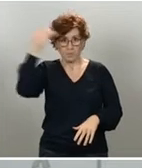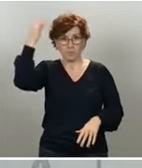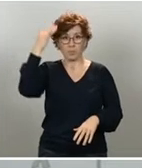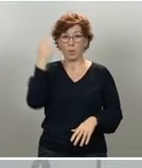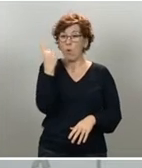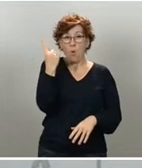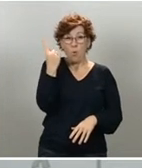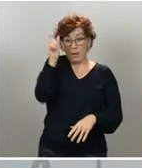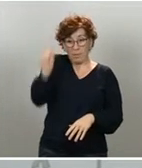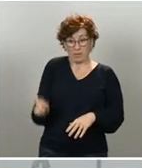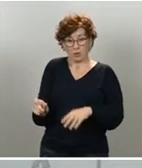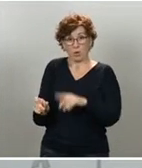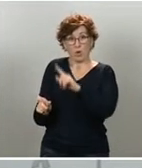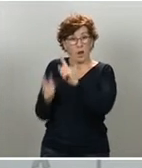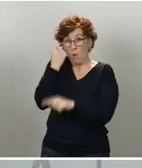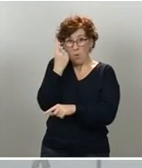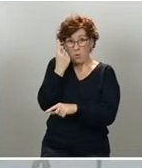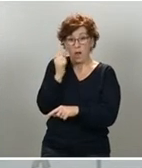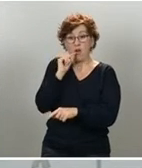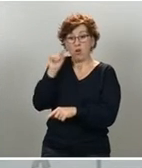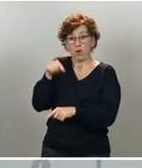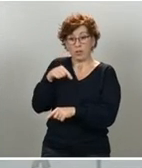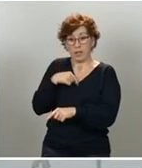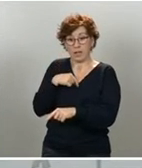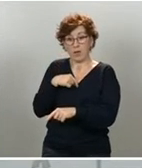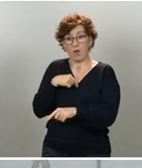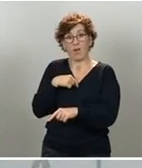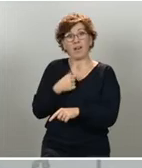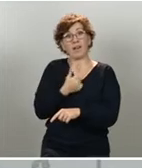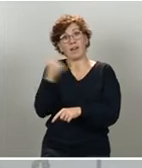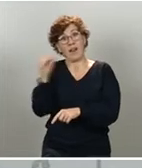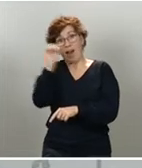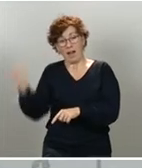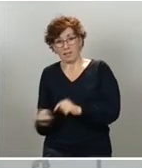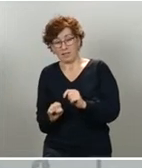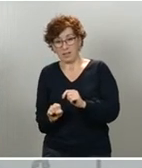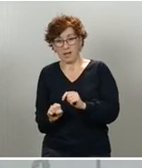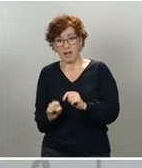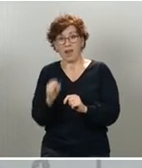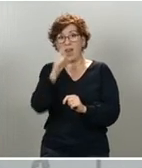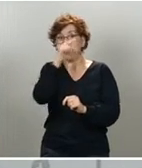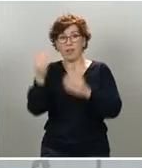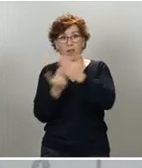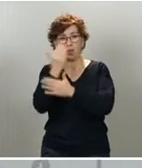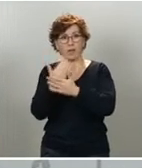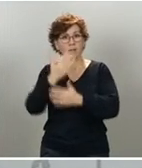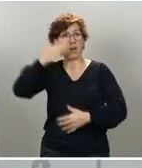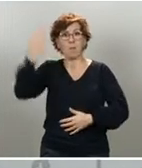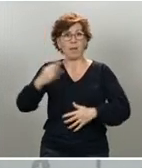Asia puso en peligro a toda la humanidad en menos de 100 días. Bajar en consecuencia la guardia ahora y en el